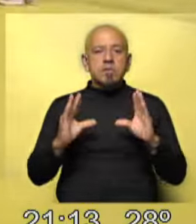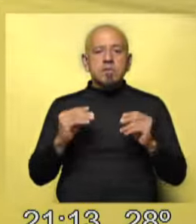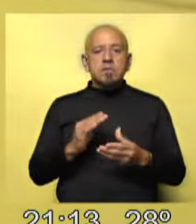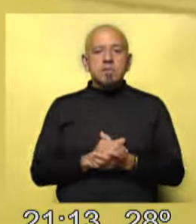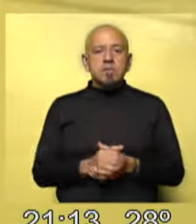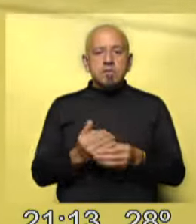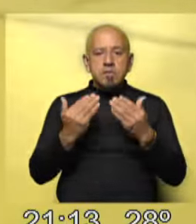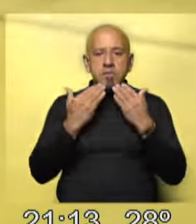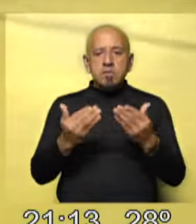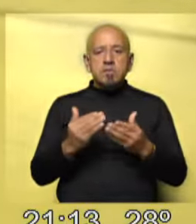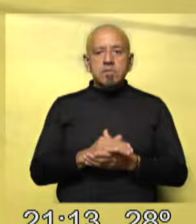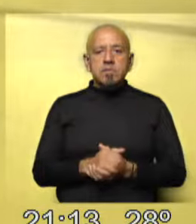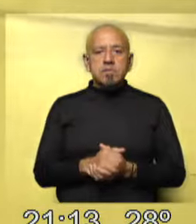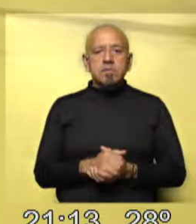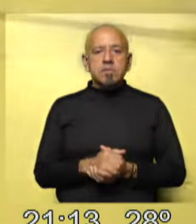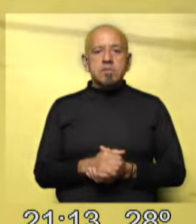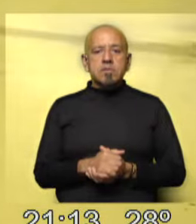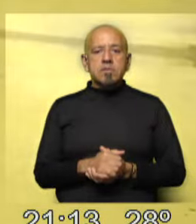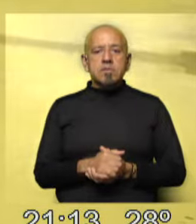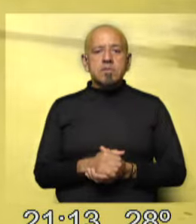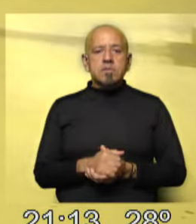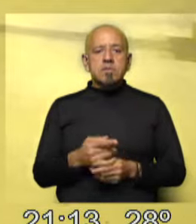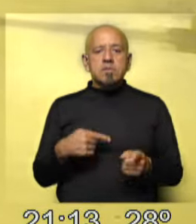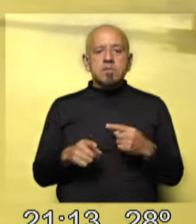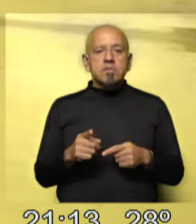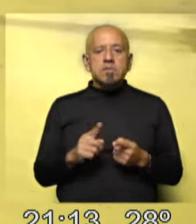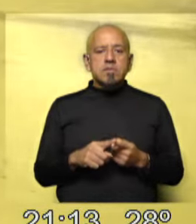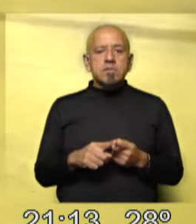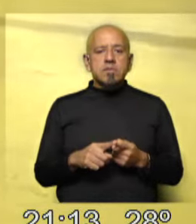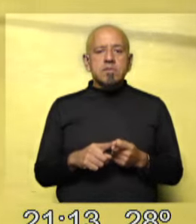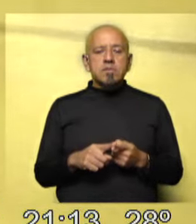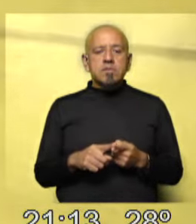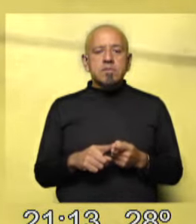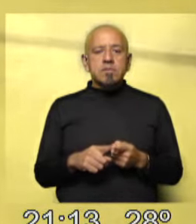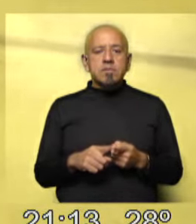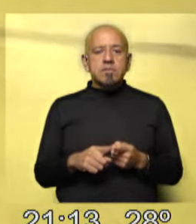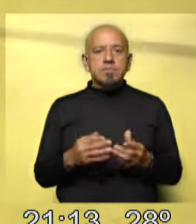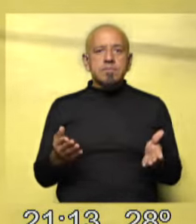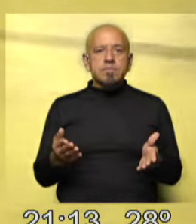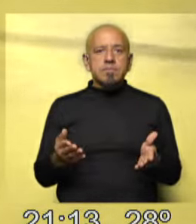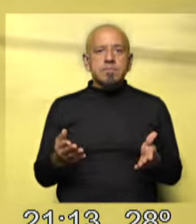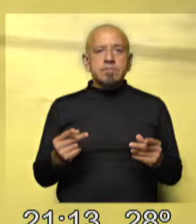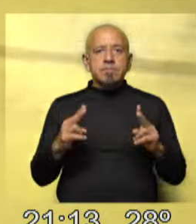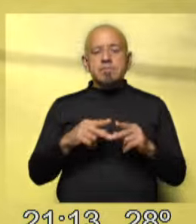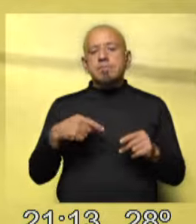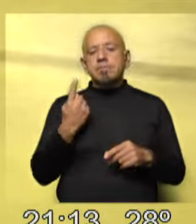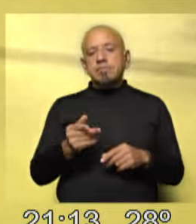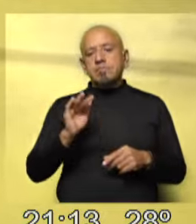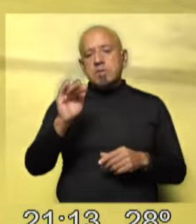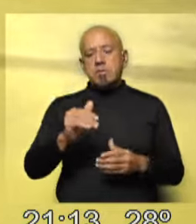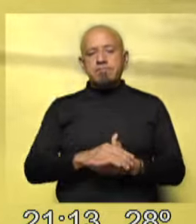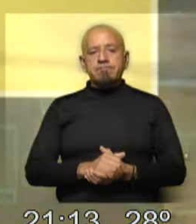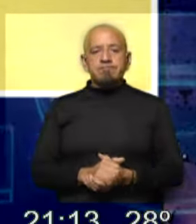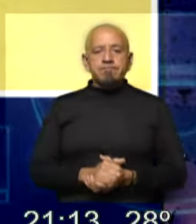mucha Gracias por tener este espacio y Bueno chicos chicas Noe nos vemos mañana beso